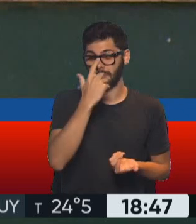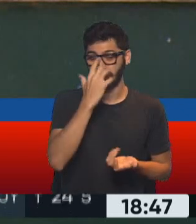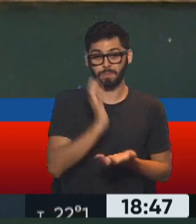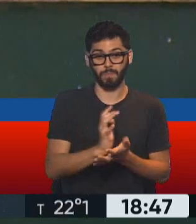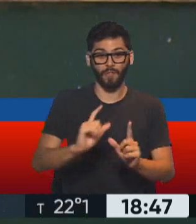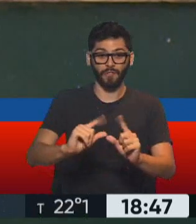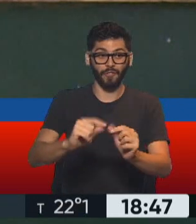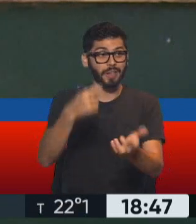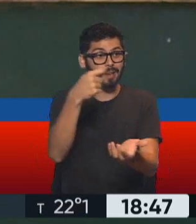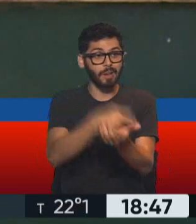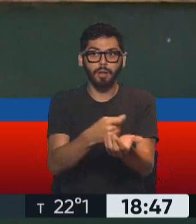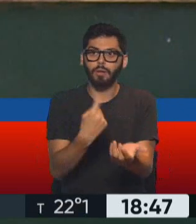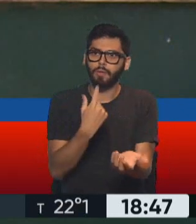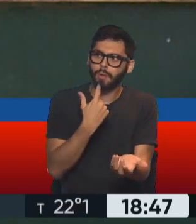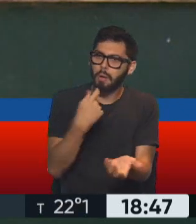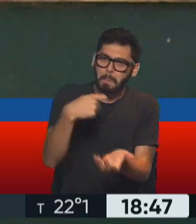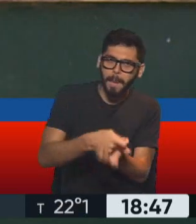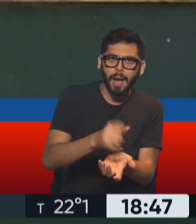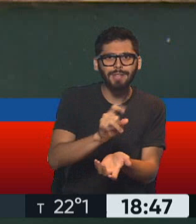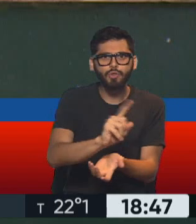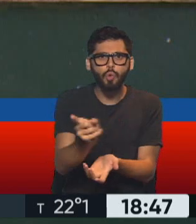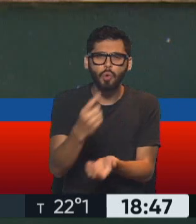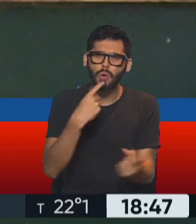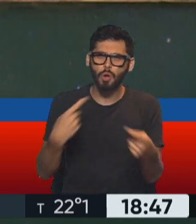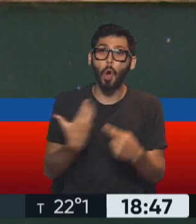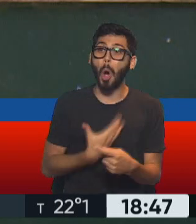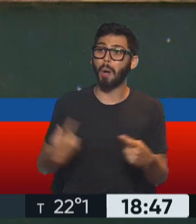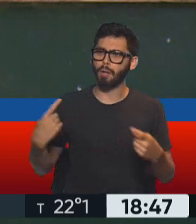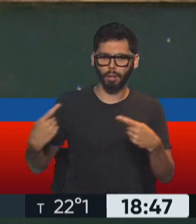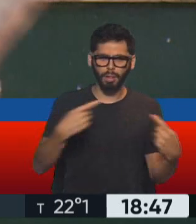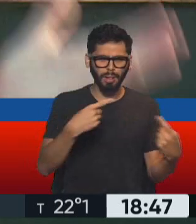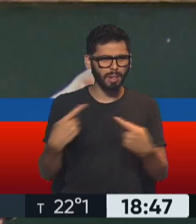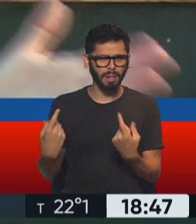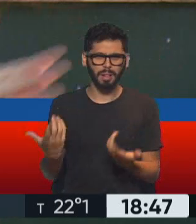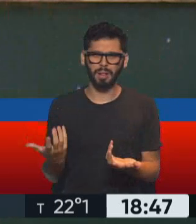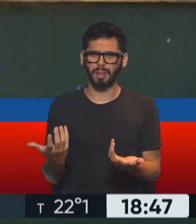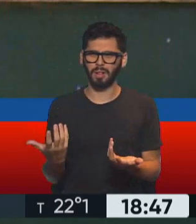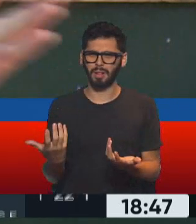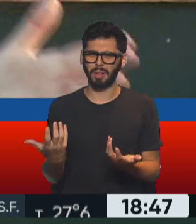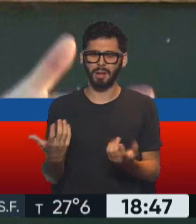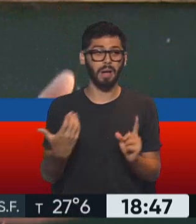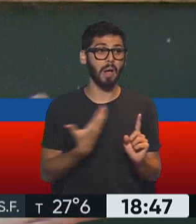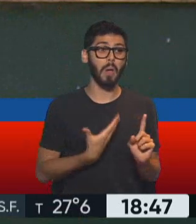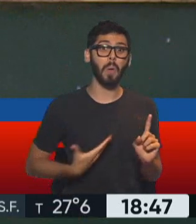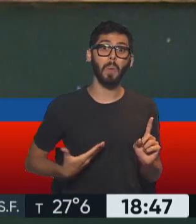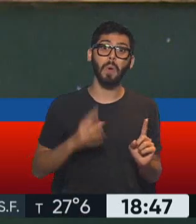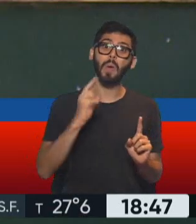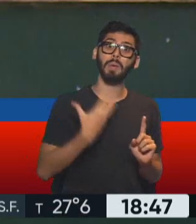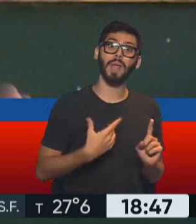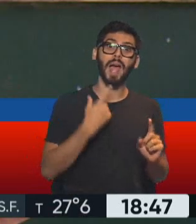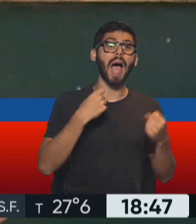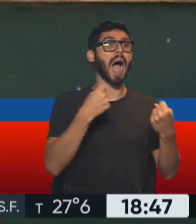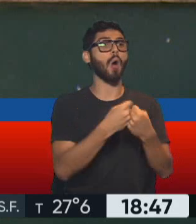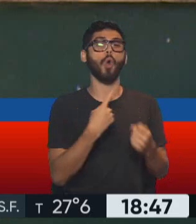vencimiento todavía no sabemos si se paga, si no, los mensajes contradictorios del gobierno, la vicepresidenta hablando en contra del acuerdo, todo eso no